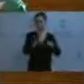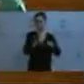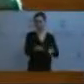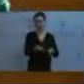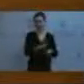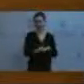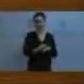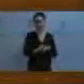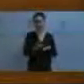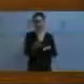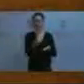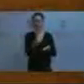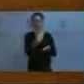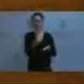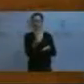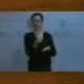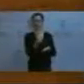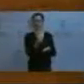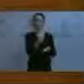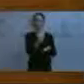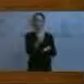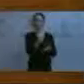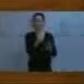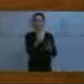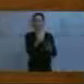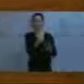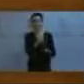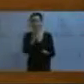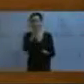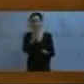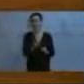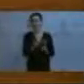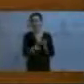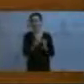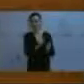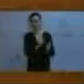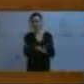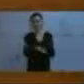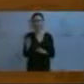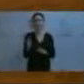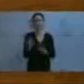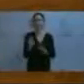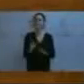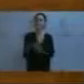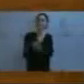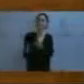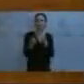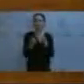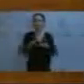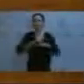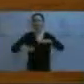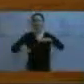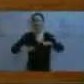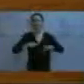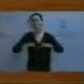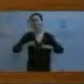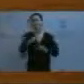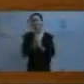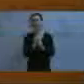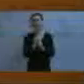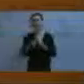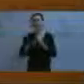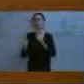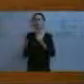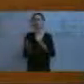del Estado, pero no aporta el complemento del 50% correspondiente, que sería muy necesario para poder activar esas políticas de empleo.